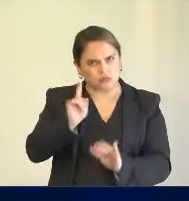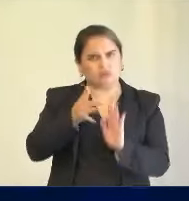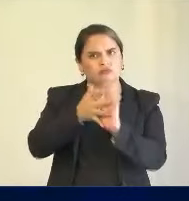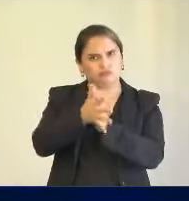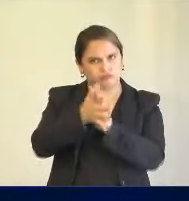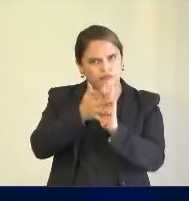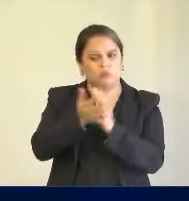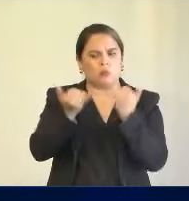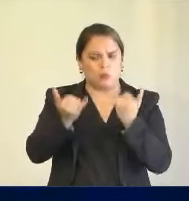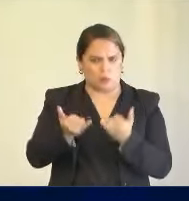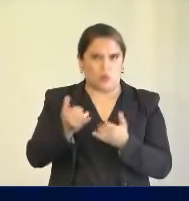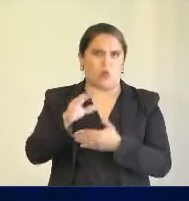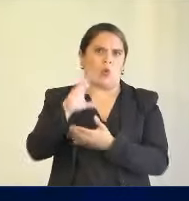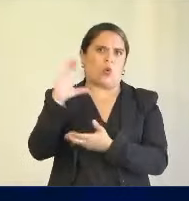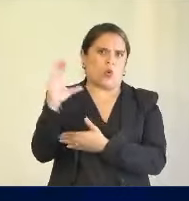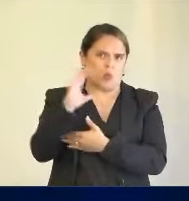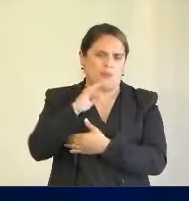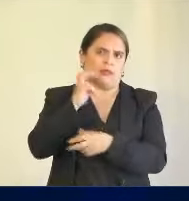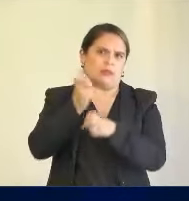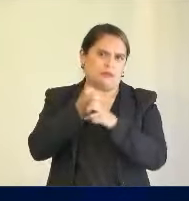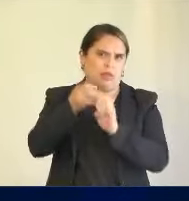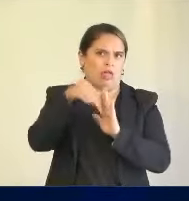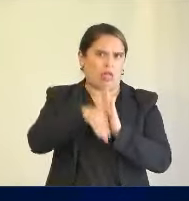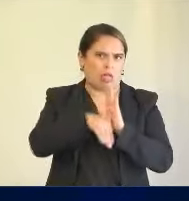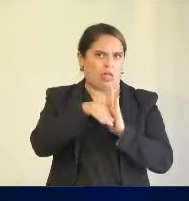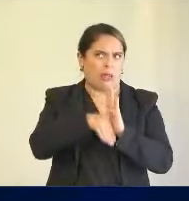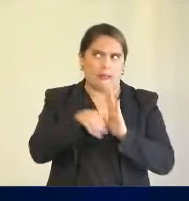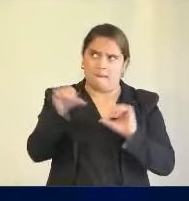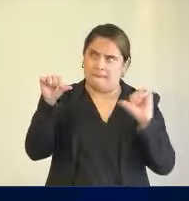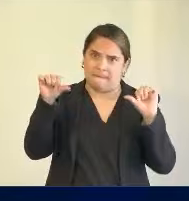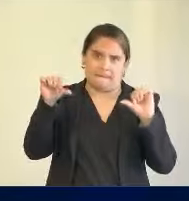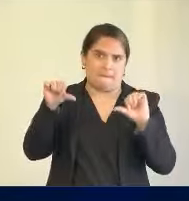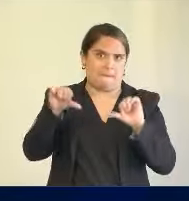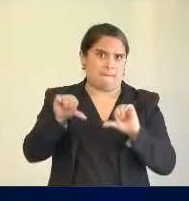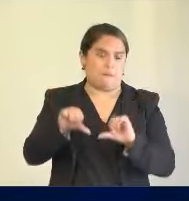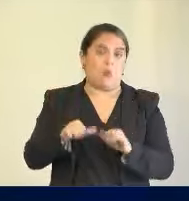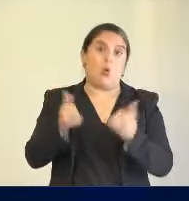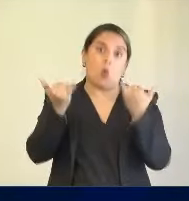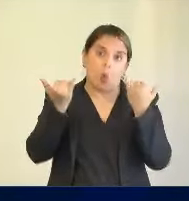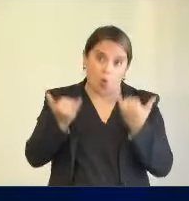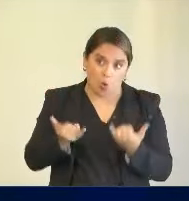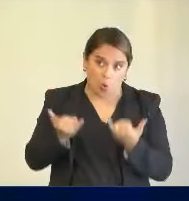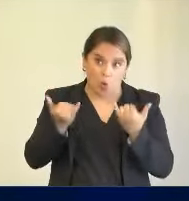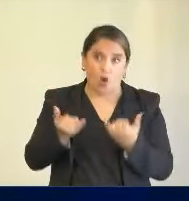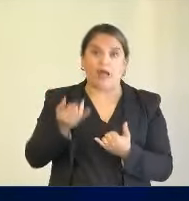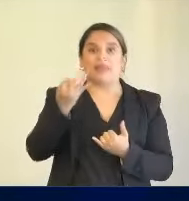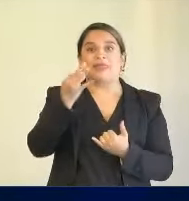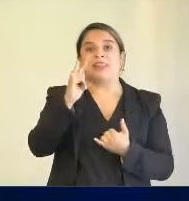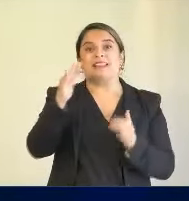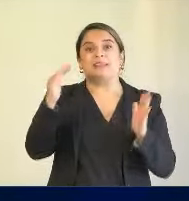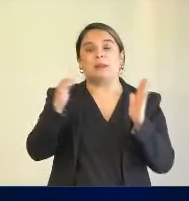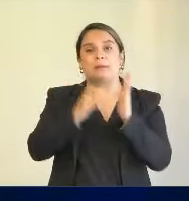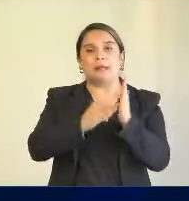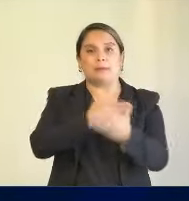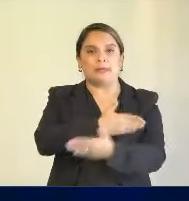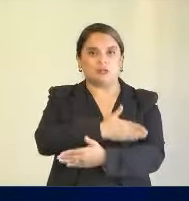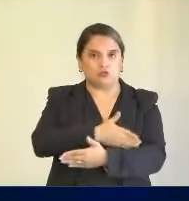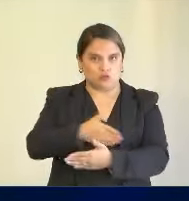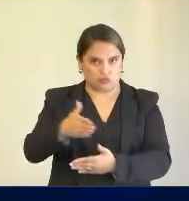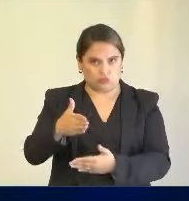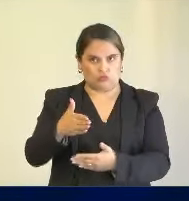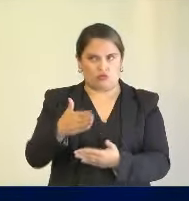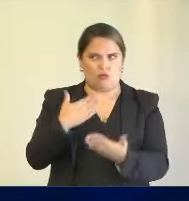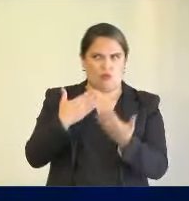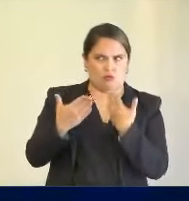crisis quebrado dejaron muy mal hoy por eso los 13,000 millones muestran que no le tal desconfianza que